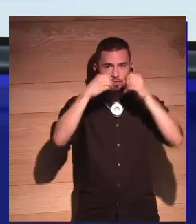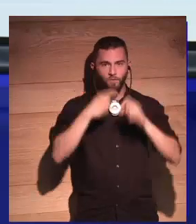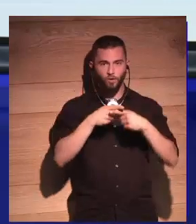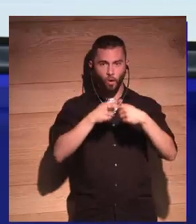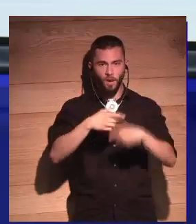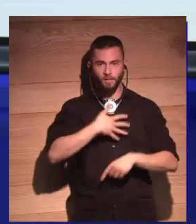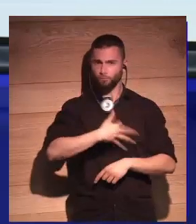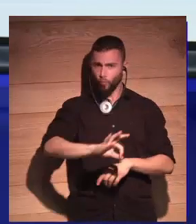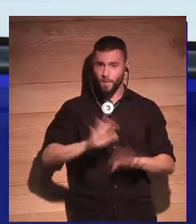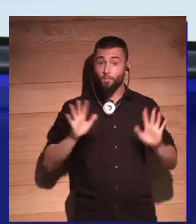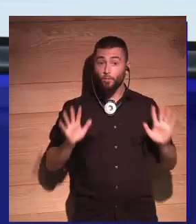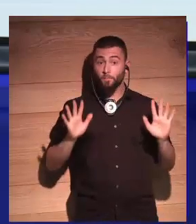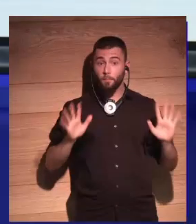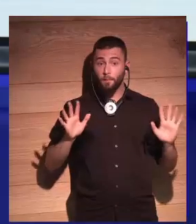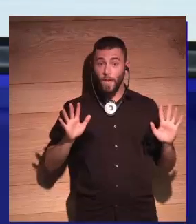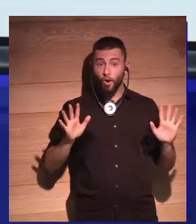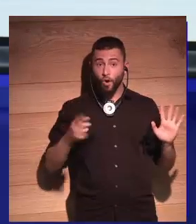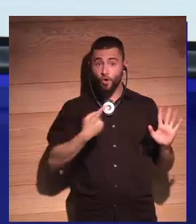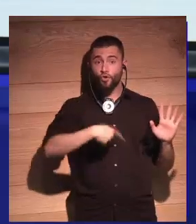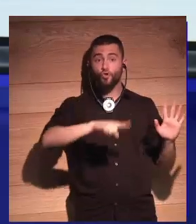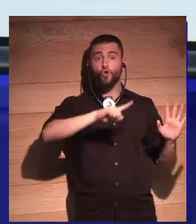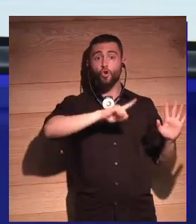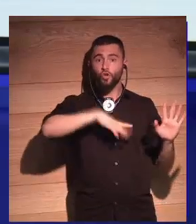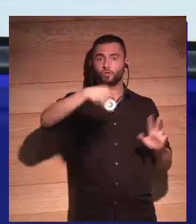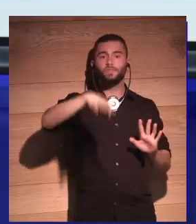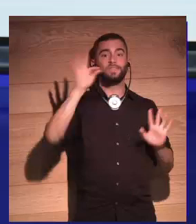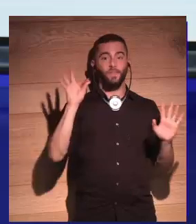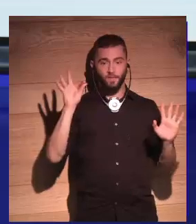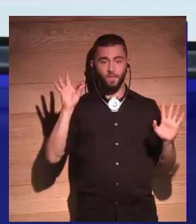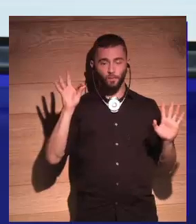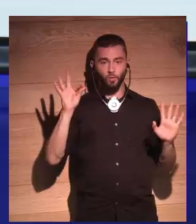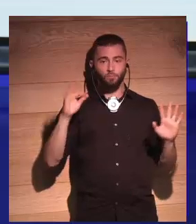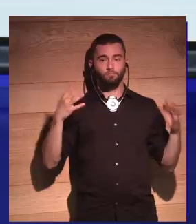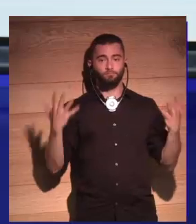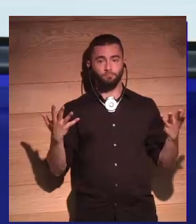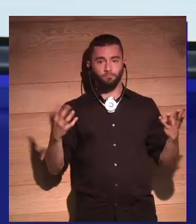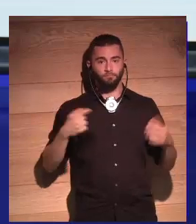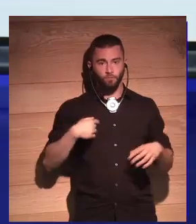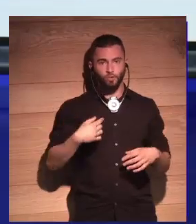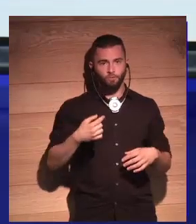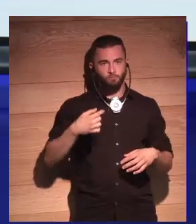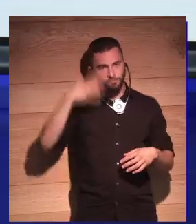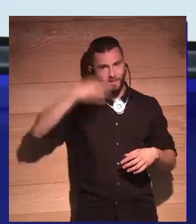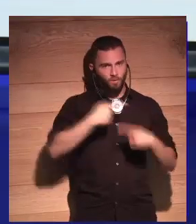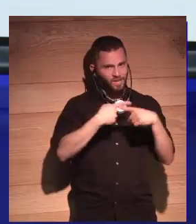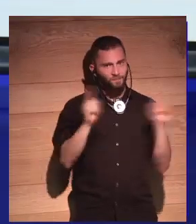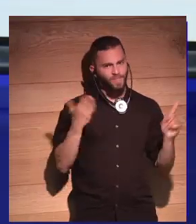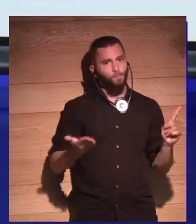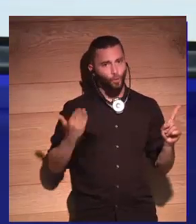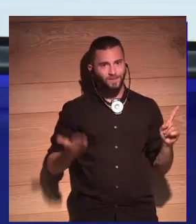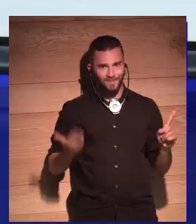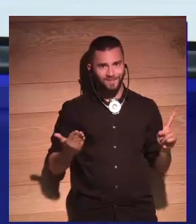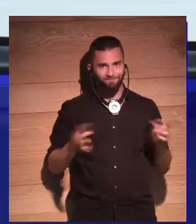pero esta es una decisión que nosotros tomamos y creo que esta es la diferencia importante en lo que estamos haciendo.